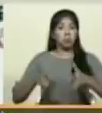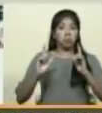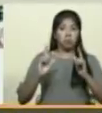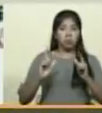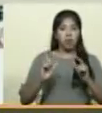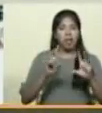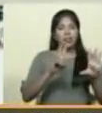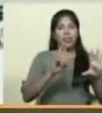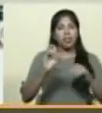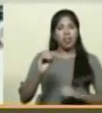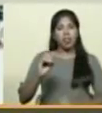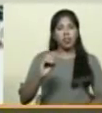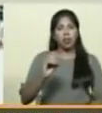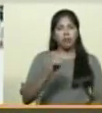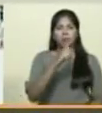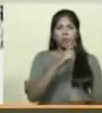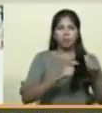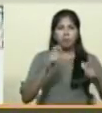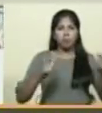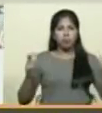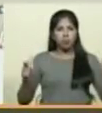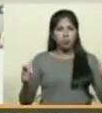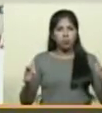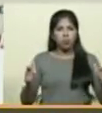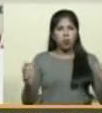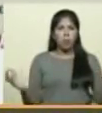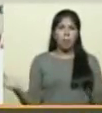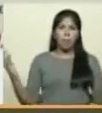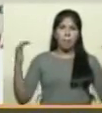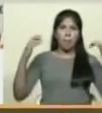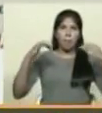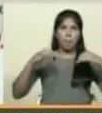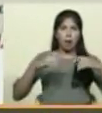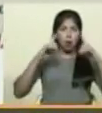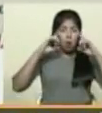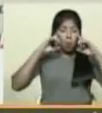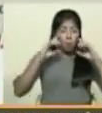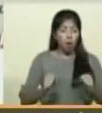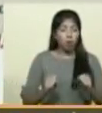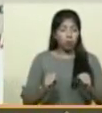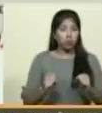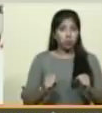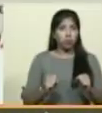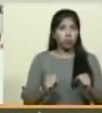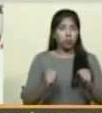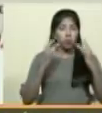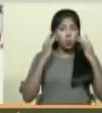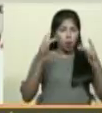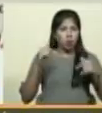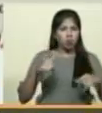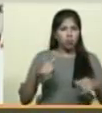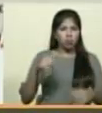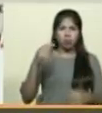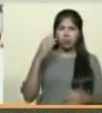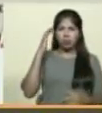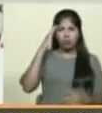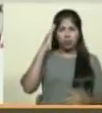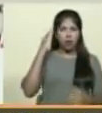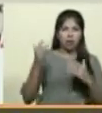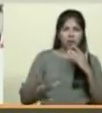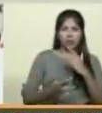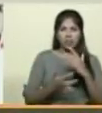de 70 personalidades del mundo entero con la más óptima calificación técnica y de alto